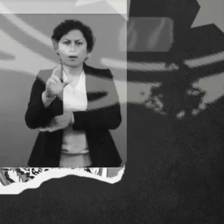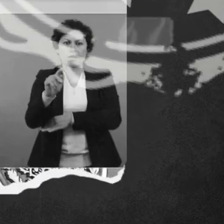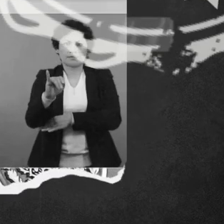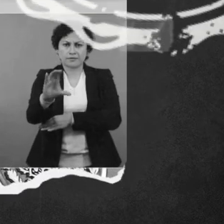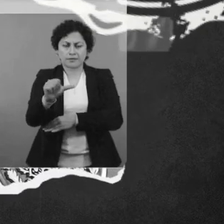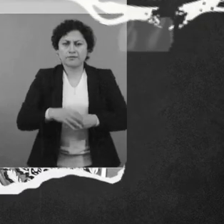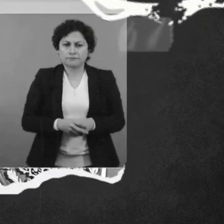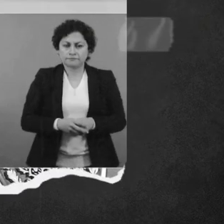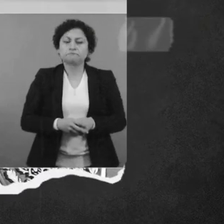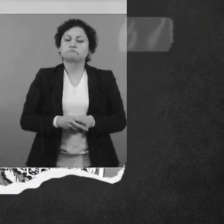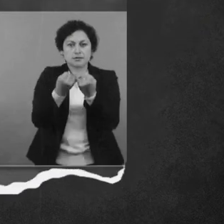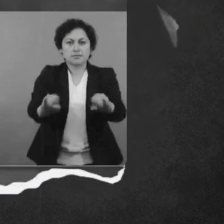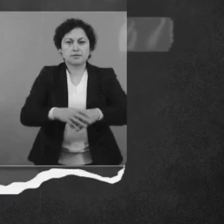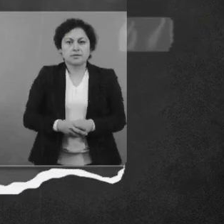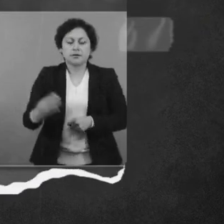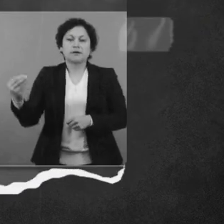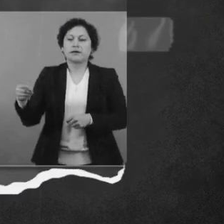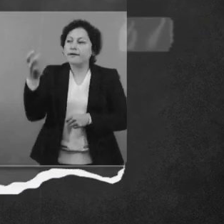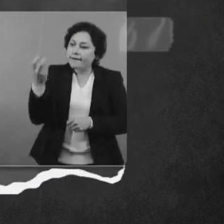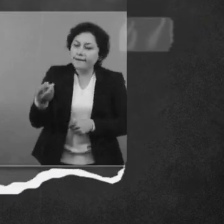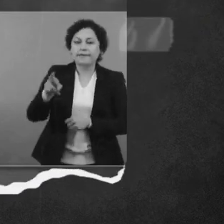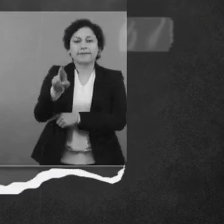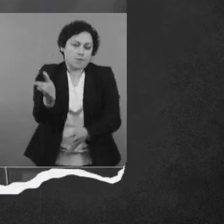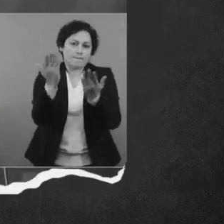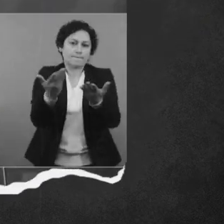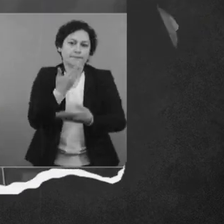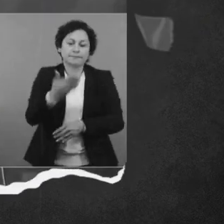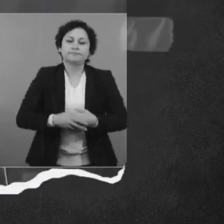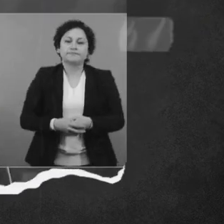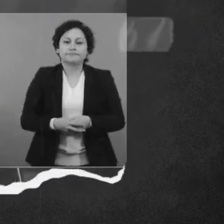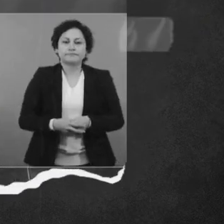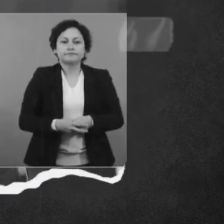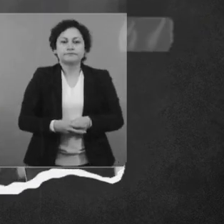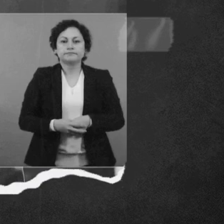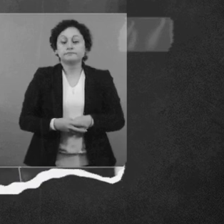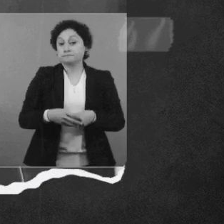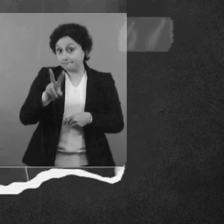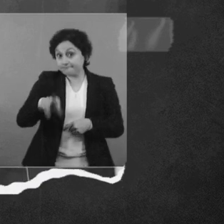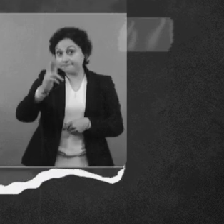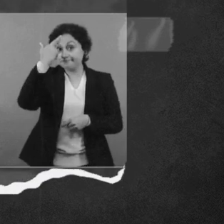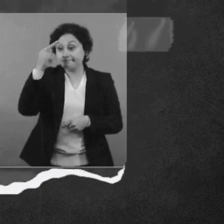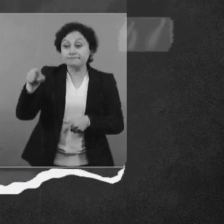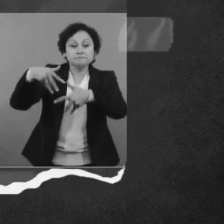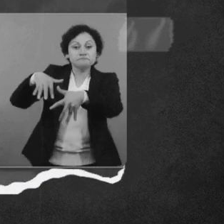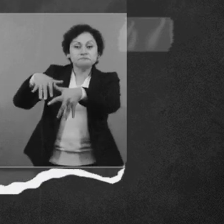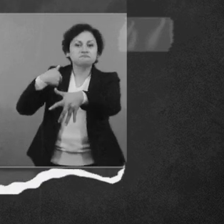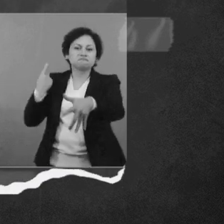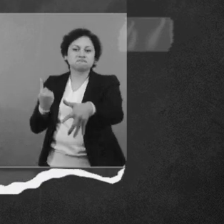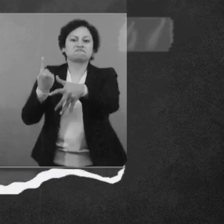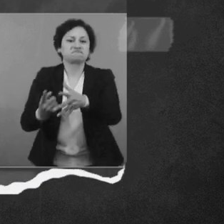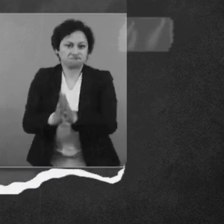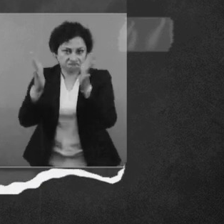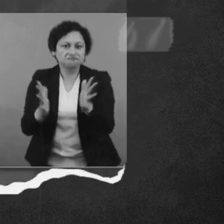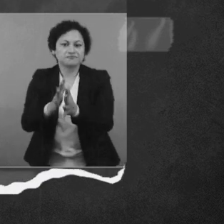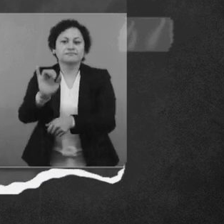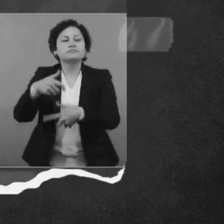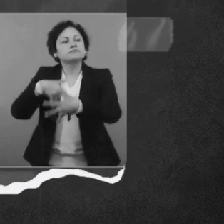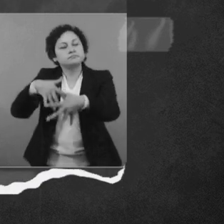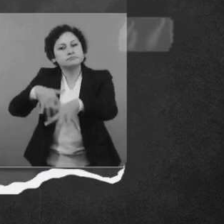movimiento de sindicalistas independientes, Rafael Galván era el dirigente, y se hacían las manifestaciones, yo participaba, y pasaban por